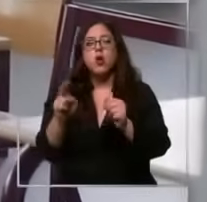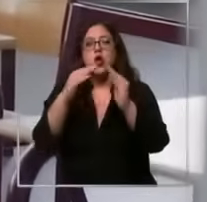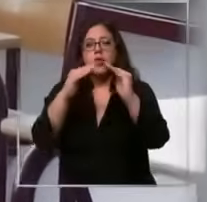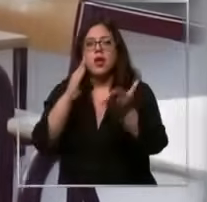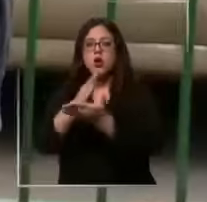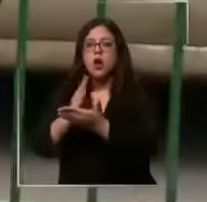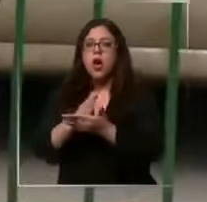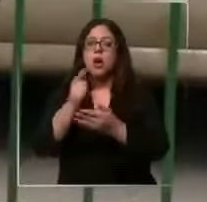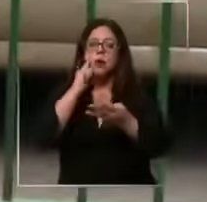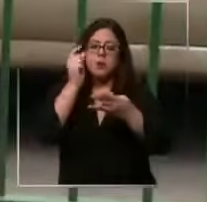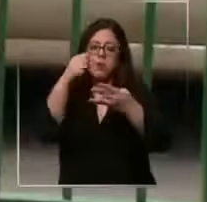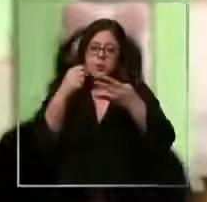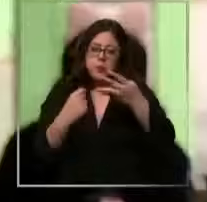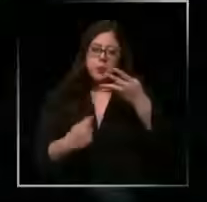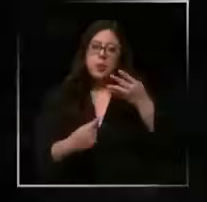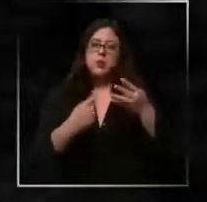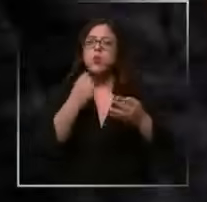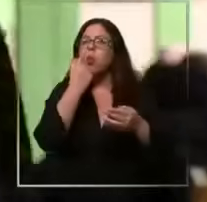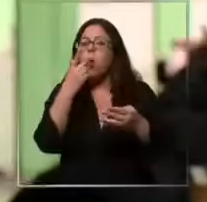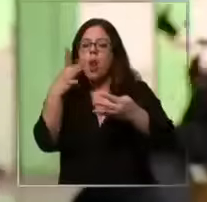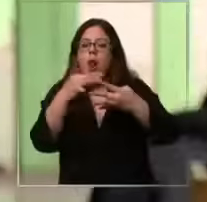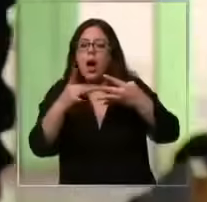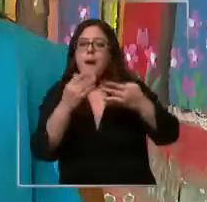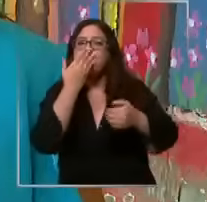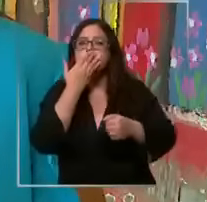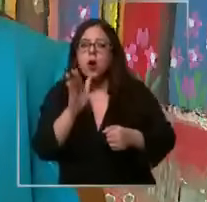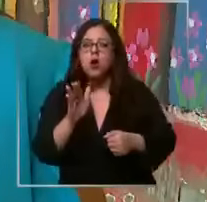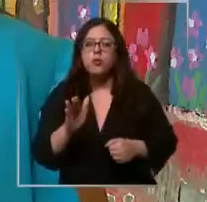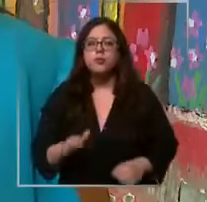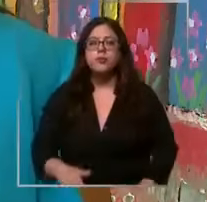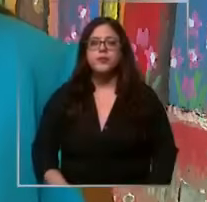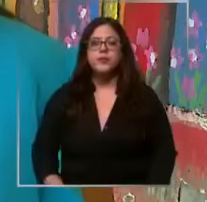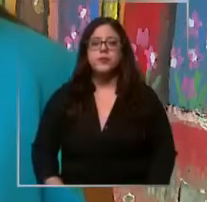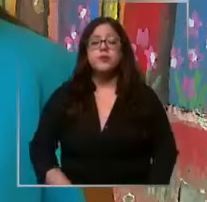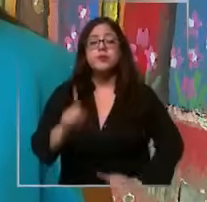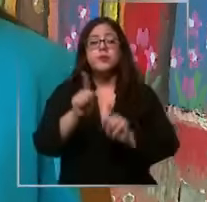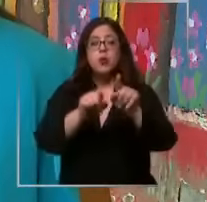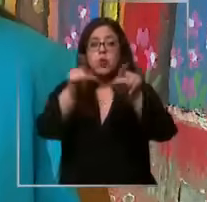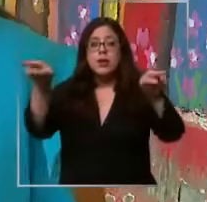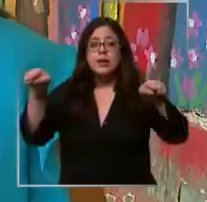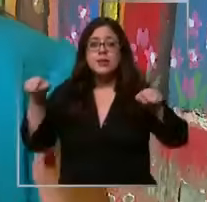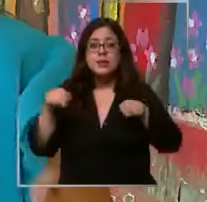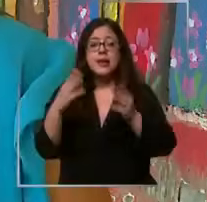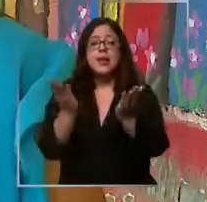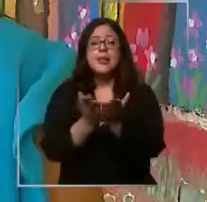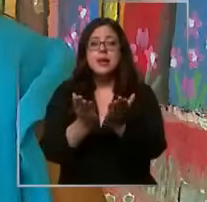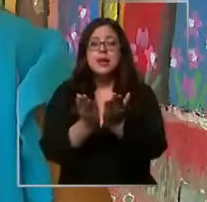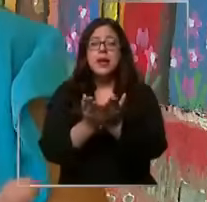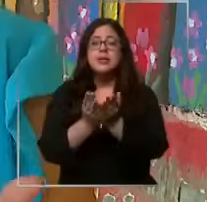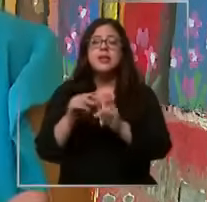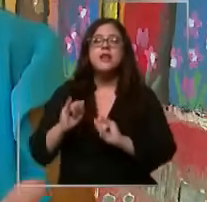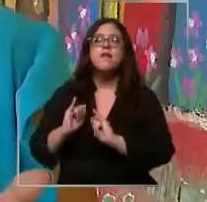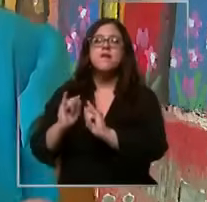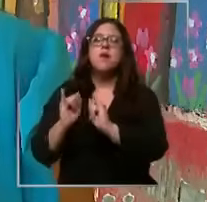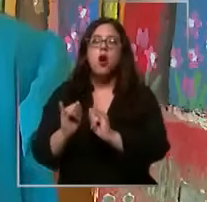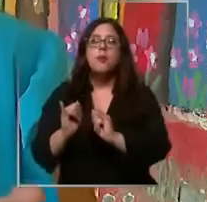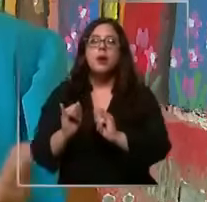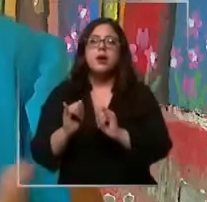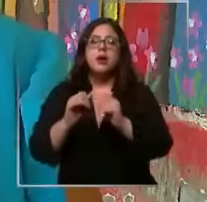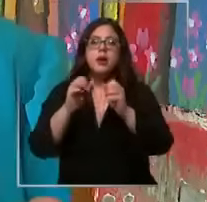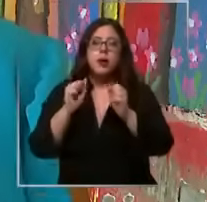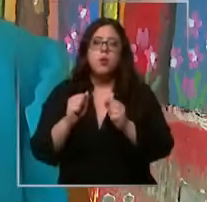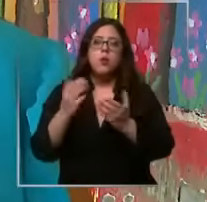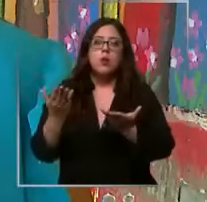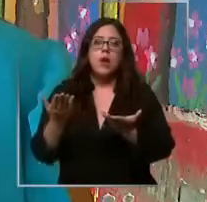viendo caso a caso qué alternativa es mejor. Por ejemplo, hay algunas salas en algunos algunos casos que informan que tienen posibilidad de